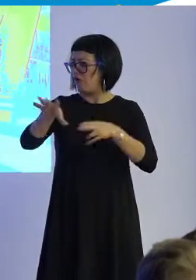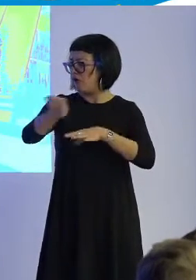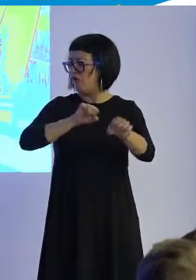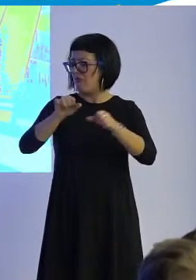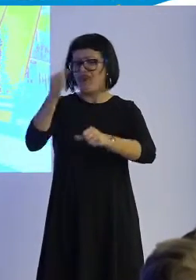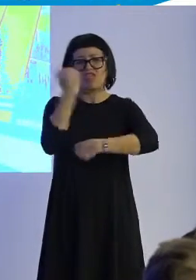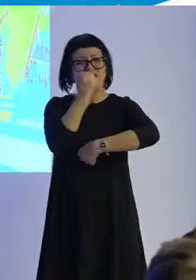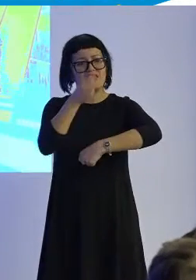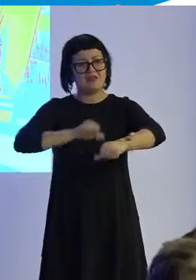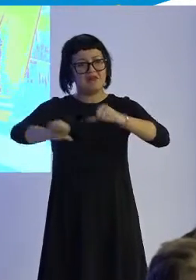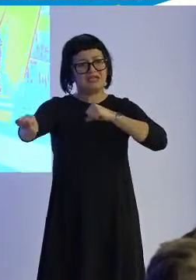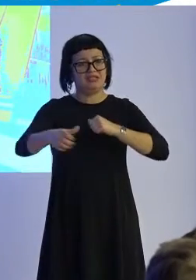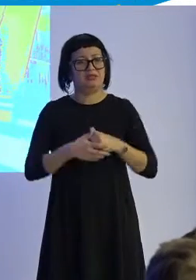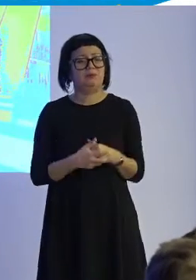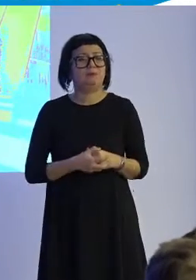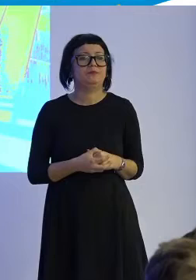año.